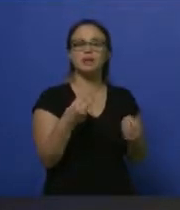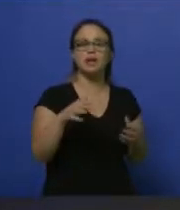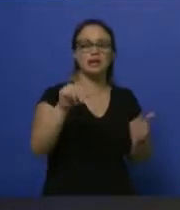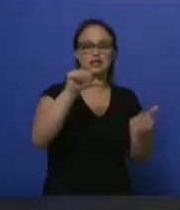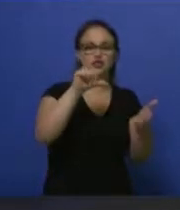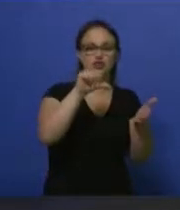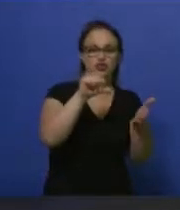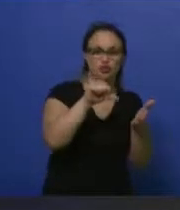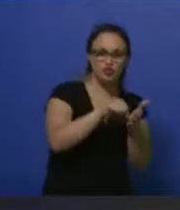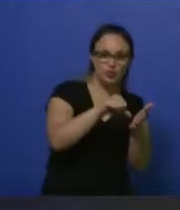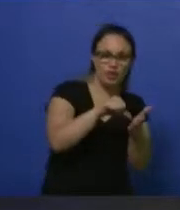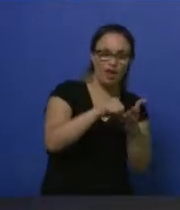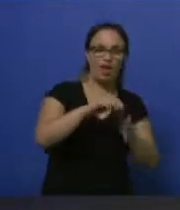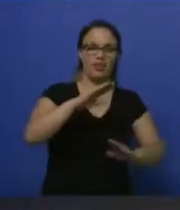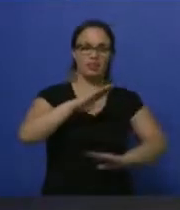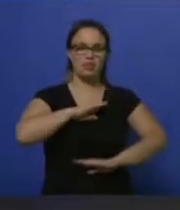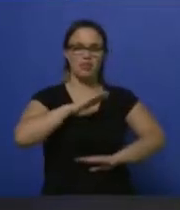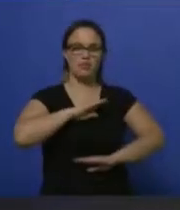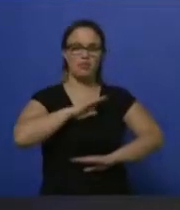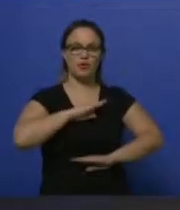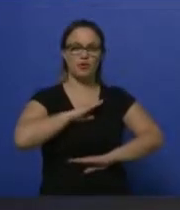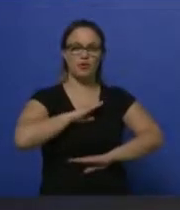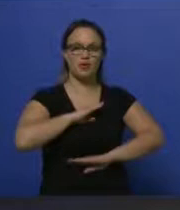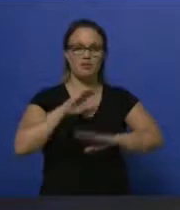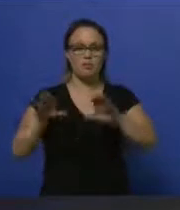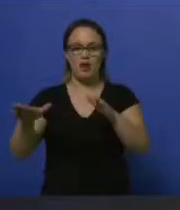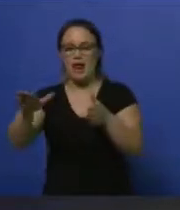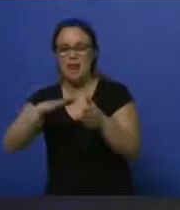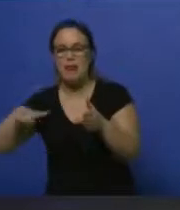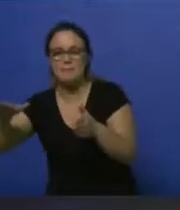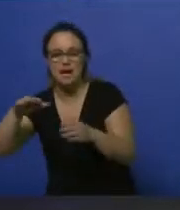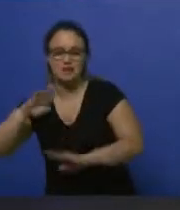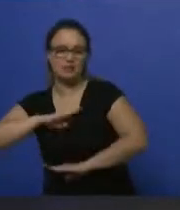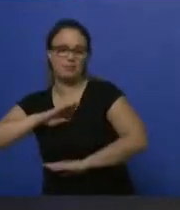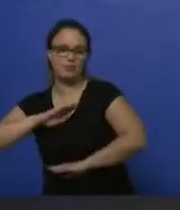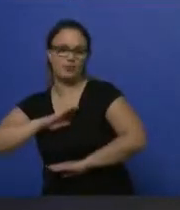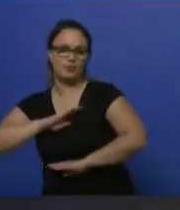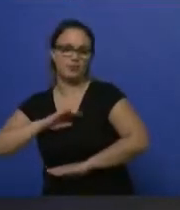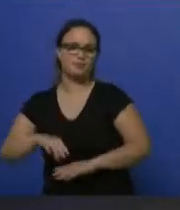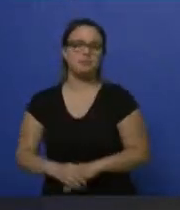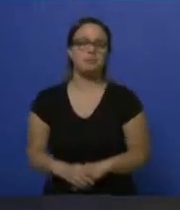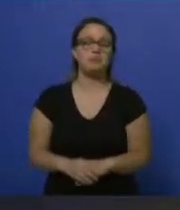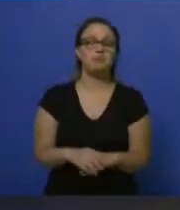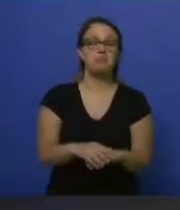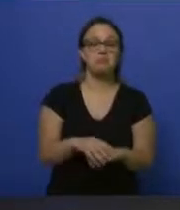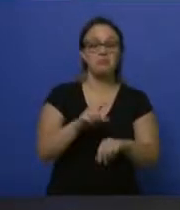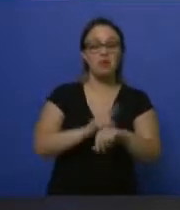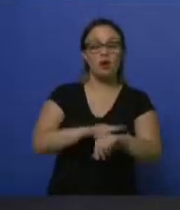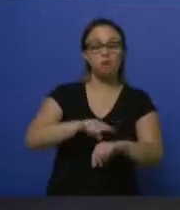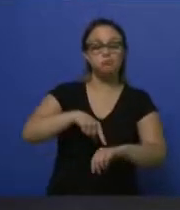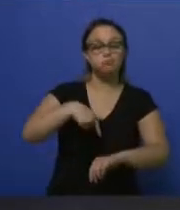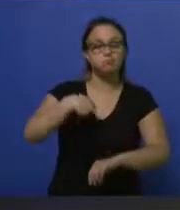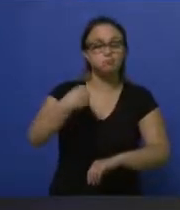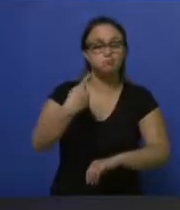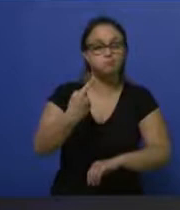deportiva en el canje con Plaza Manuel Anselmo Ocampo. Y como para no ser menos, horas después, el último domingo,